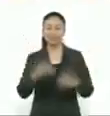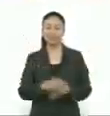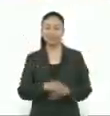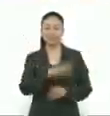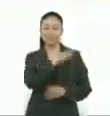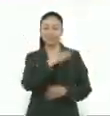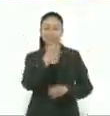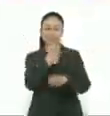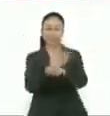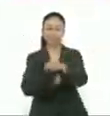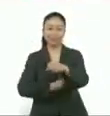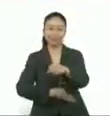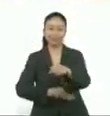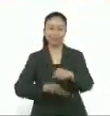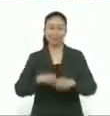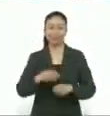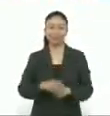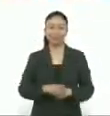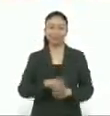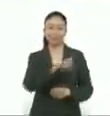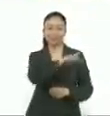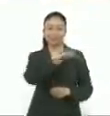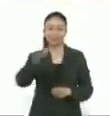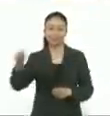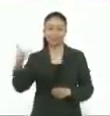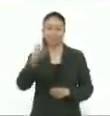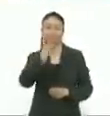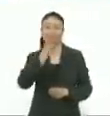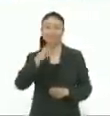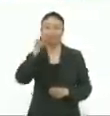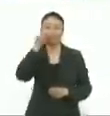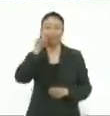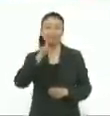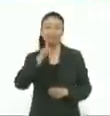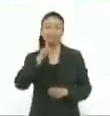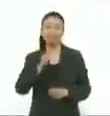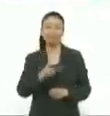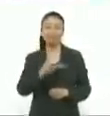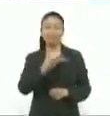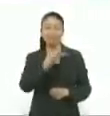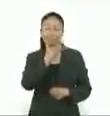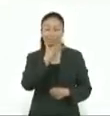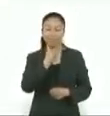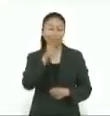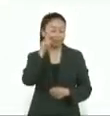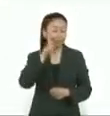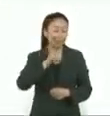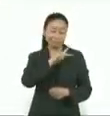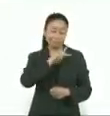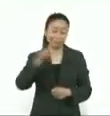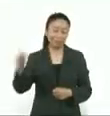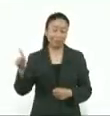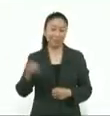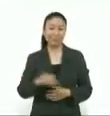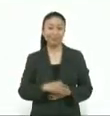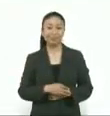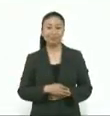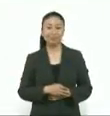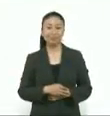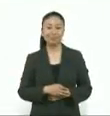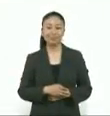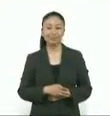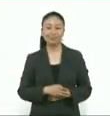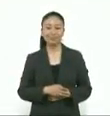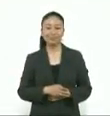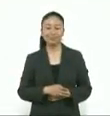Buenas tardes a todas y a todos, a todas. Marina del Pilar de